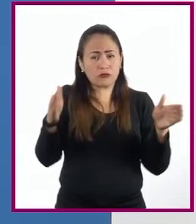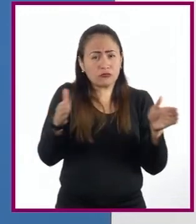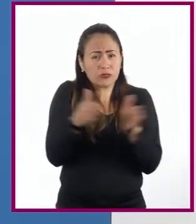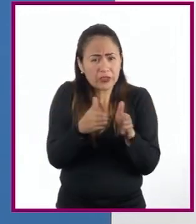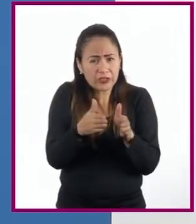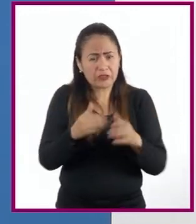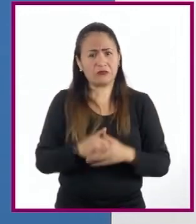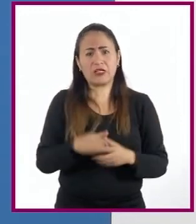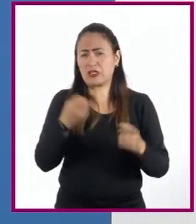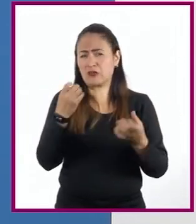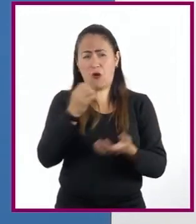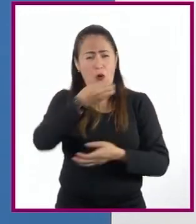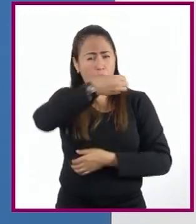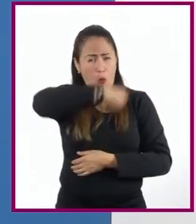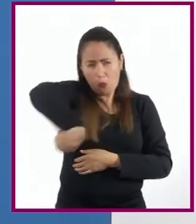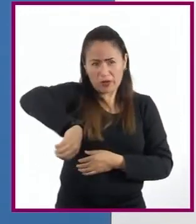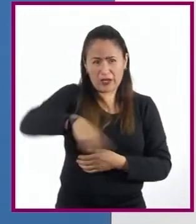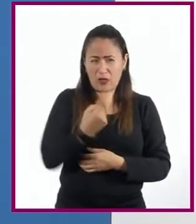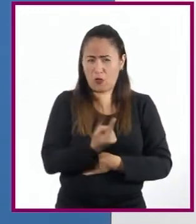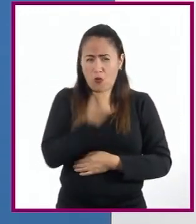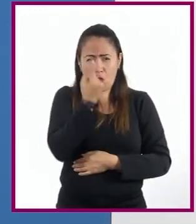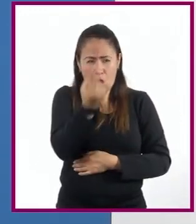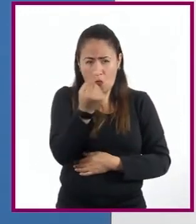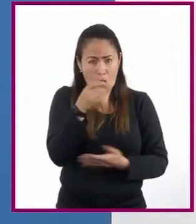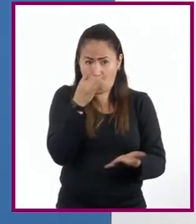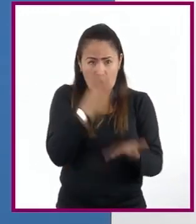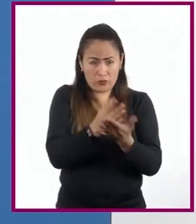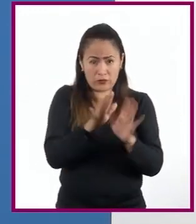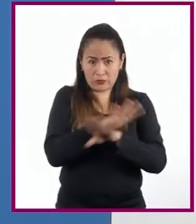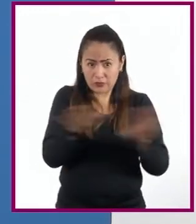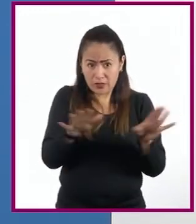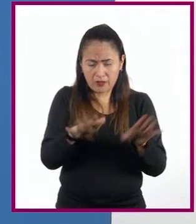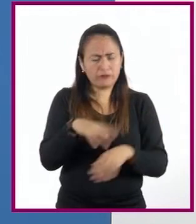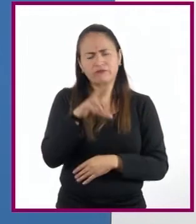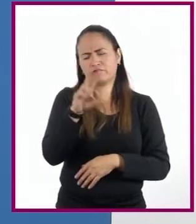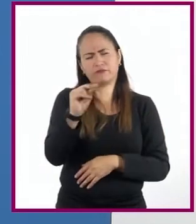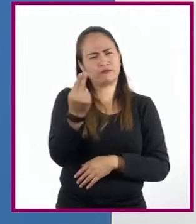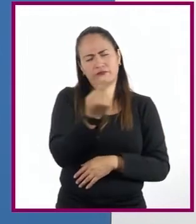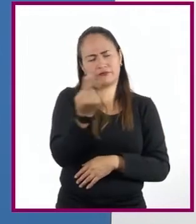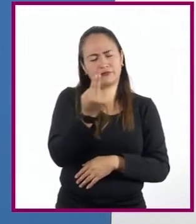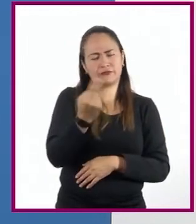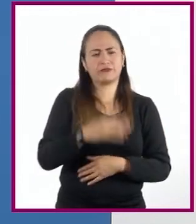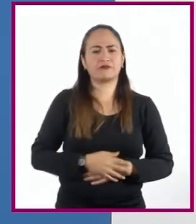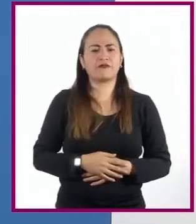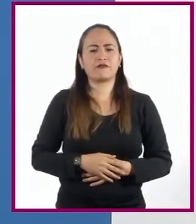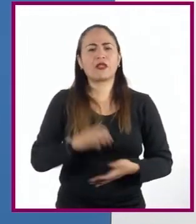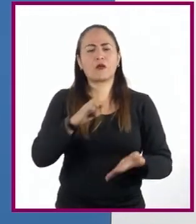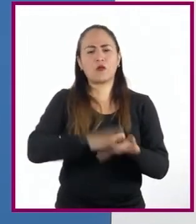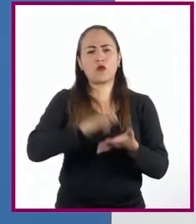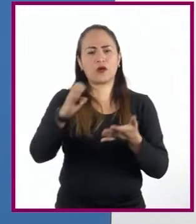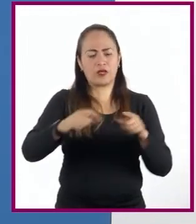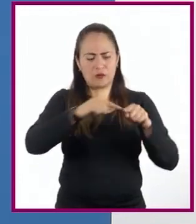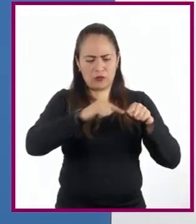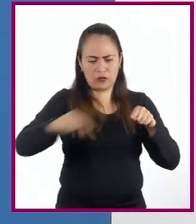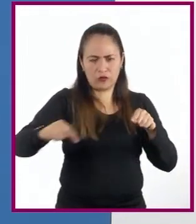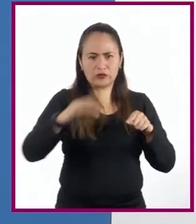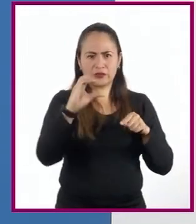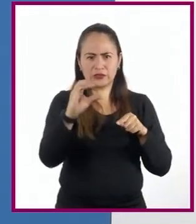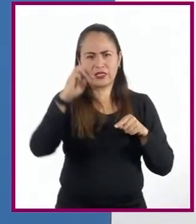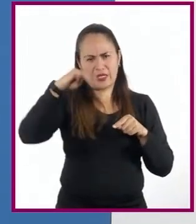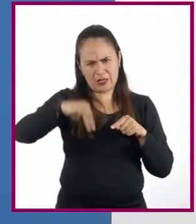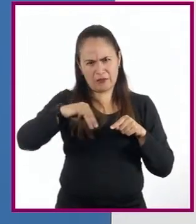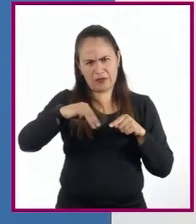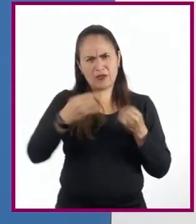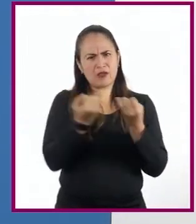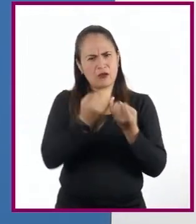no es determinante que una medida puede ser expresada en una sola unidad. Por ejemplo, al medir una longitud en centímetros, esta